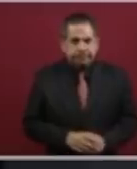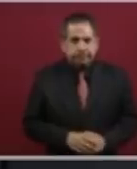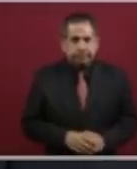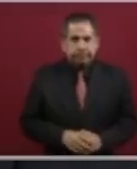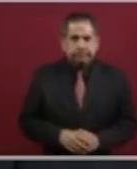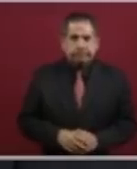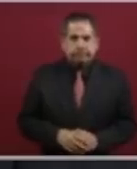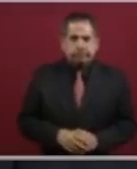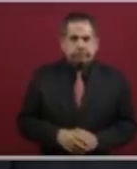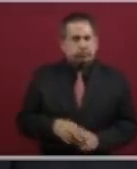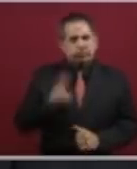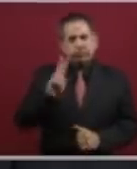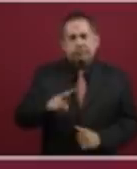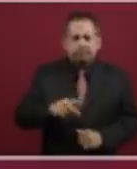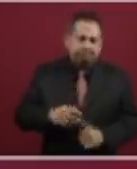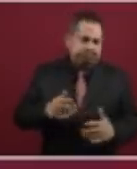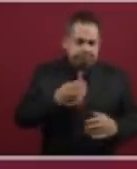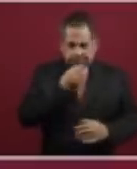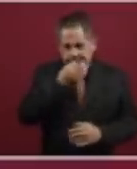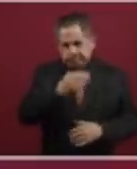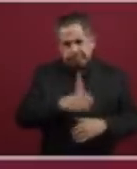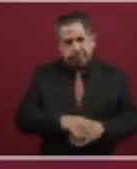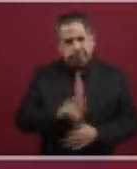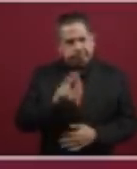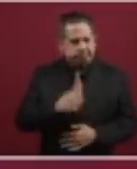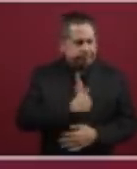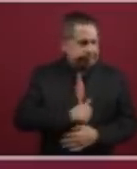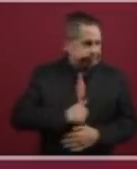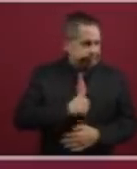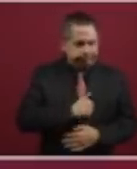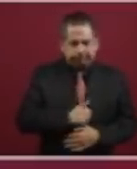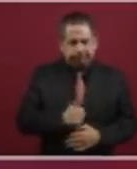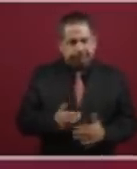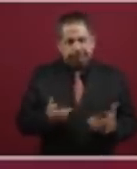yo lamento el que